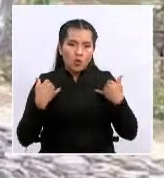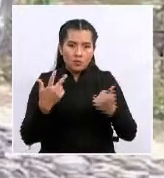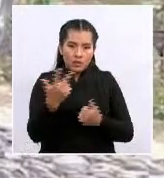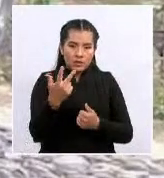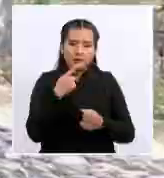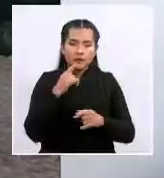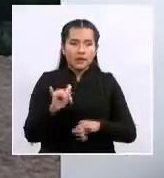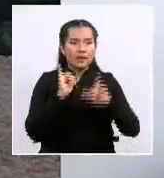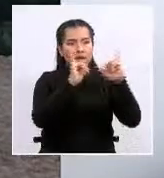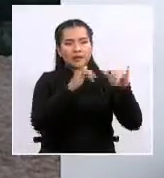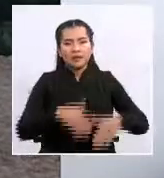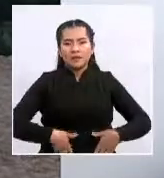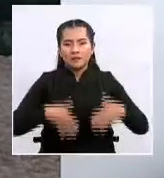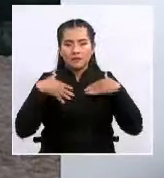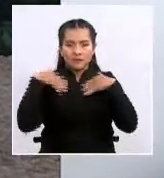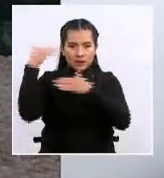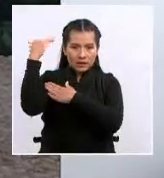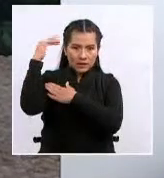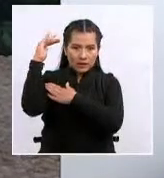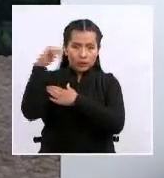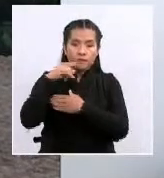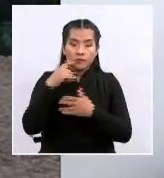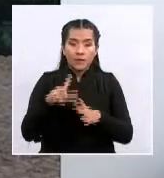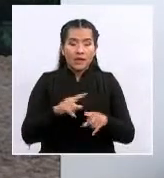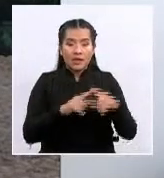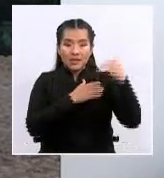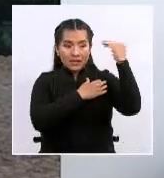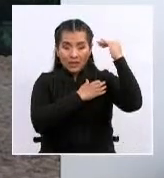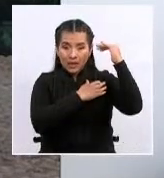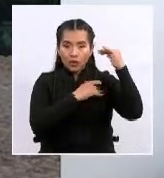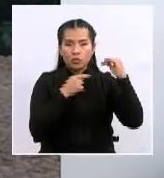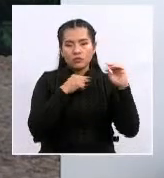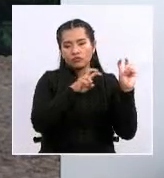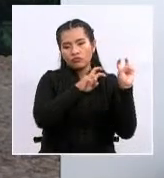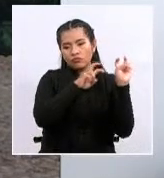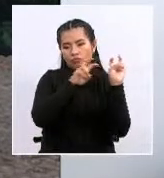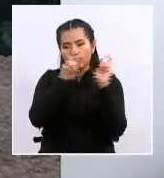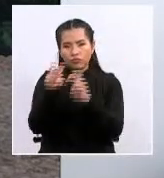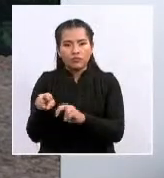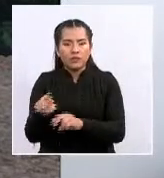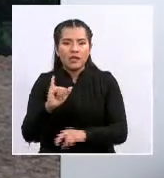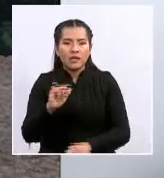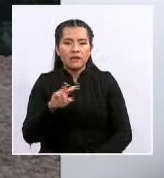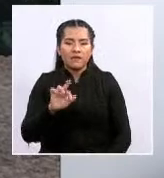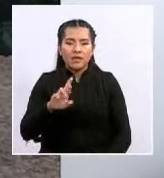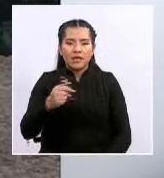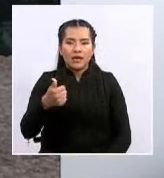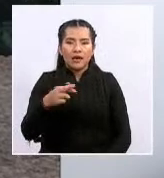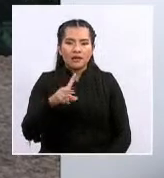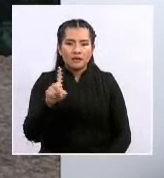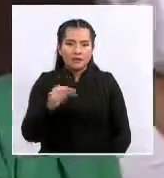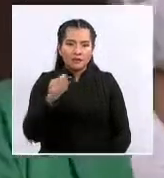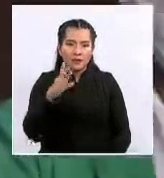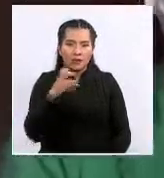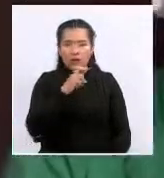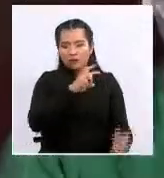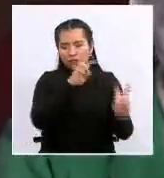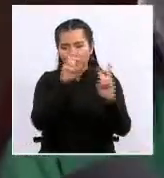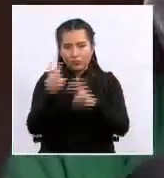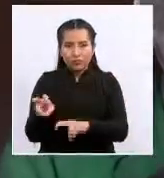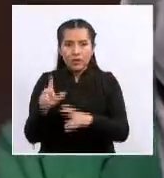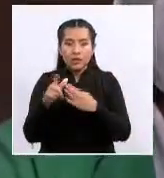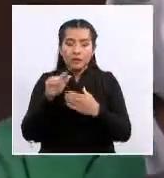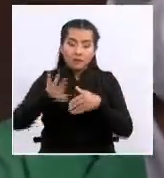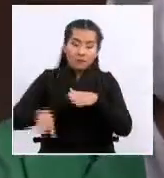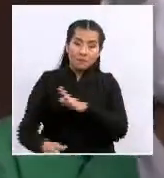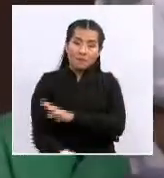ciudad de Santa Cruz. Habían desplazado desde el departamento de Santa Cruz hacia la localidad de Ibirgazama y por la